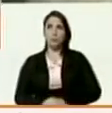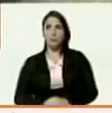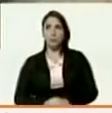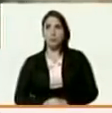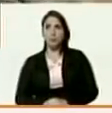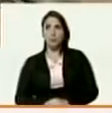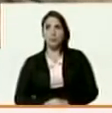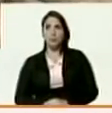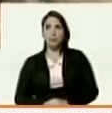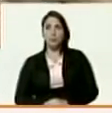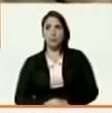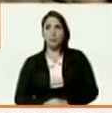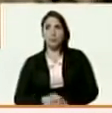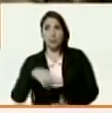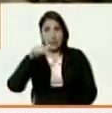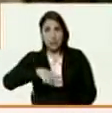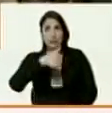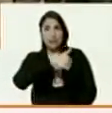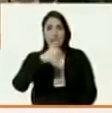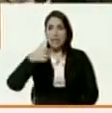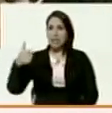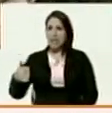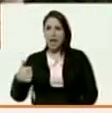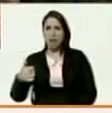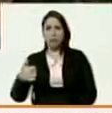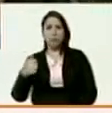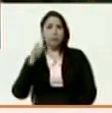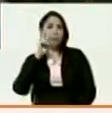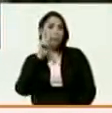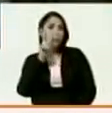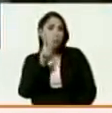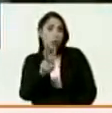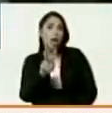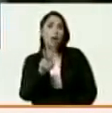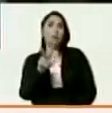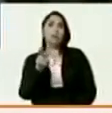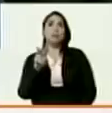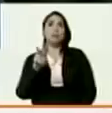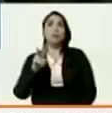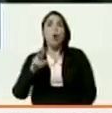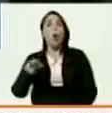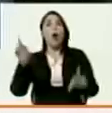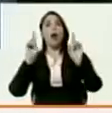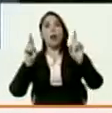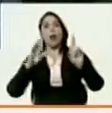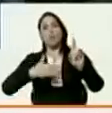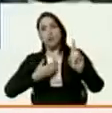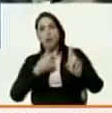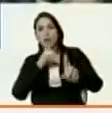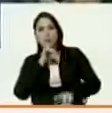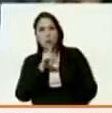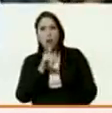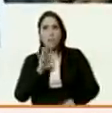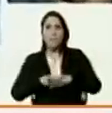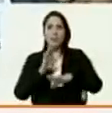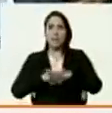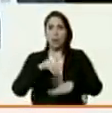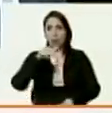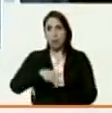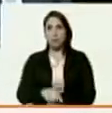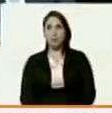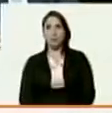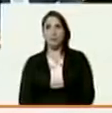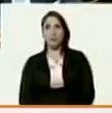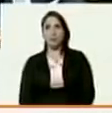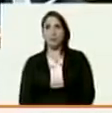Un bloqueo. Aquí cada quien cubre lo que quiera cubrir y vea lo que tenga que cubrir. Ojalá pudiera informar lo que verdaderamente está ocurriendo y